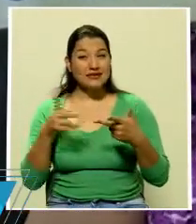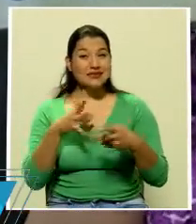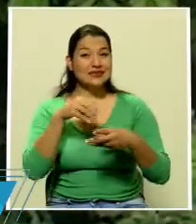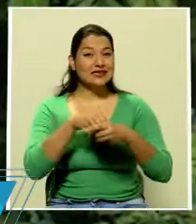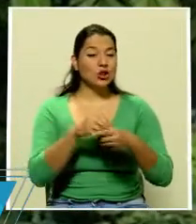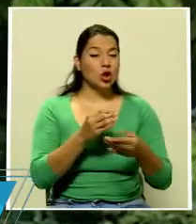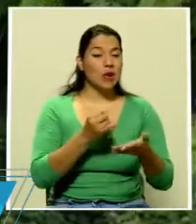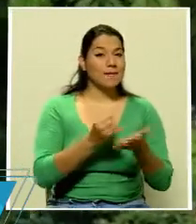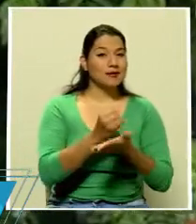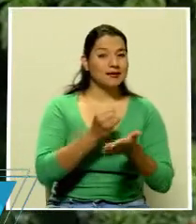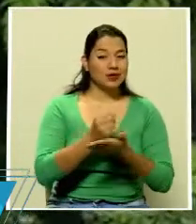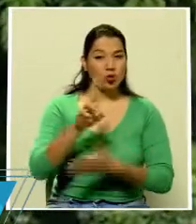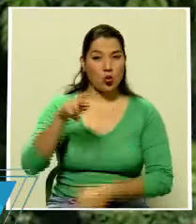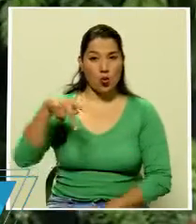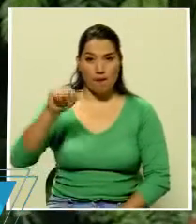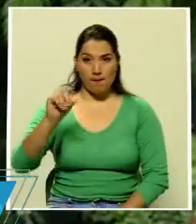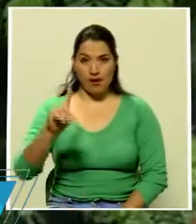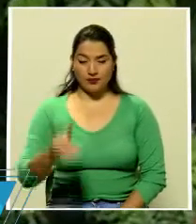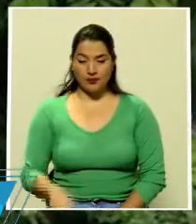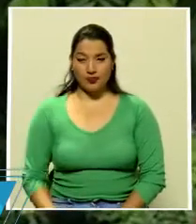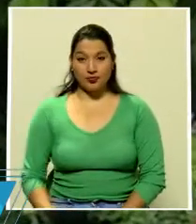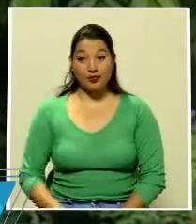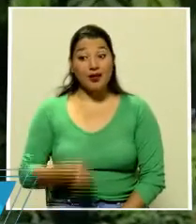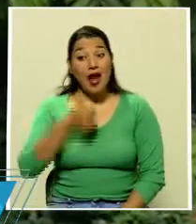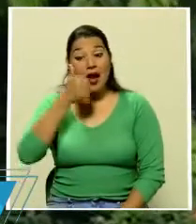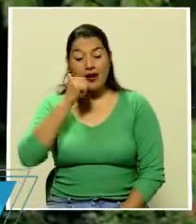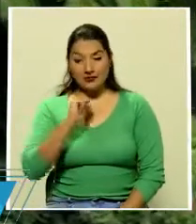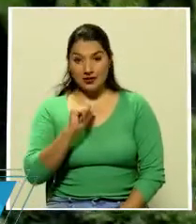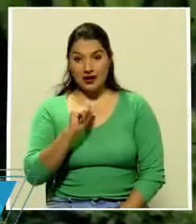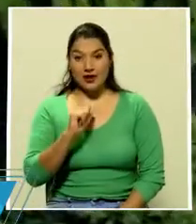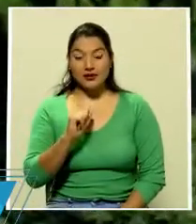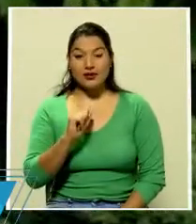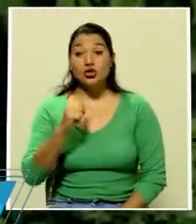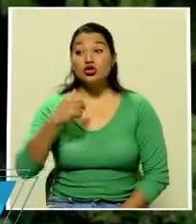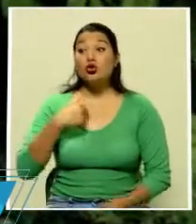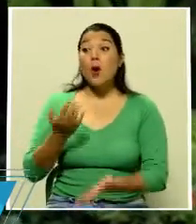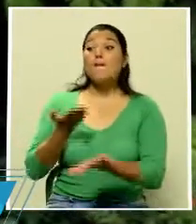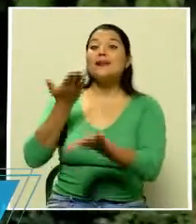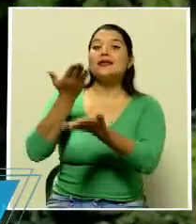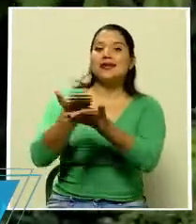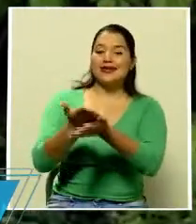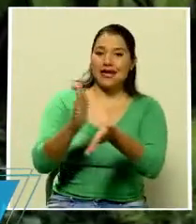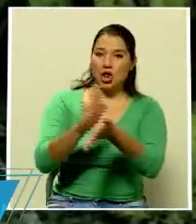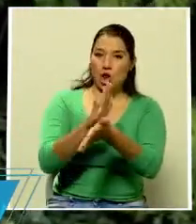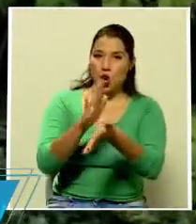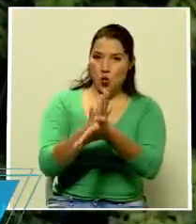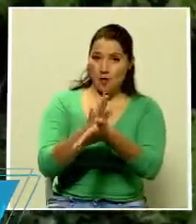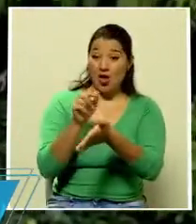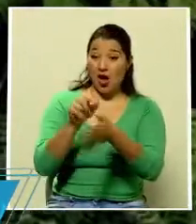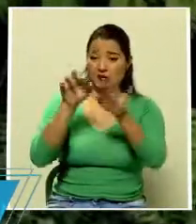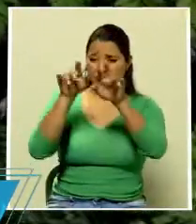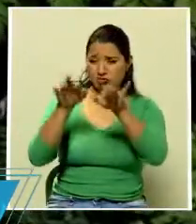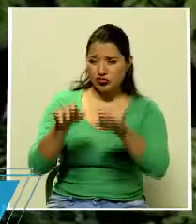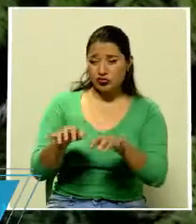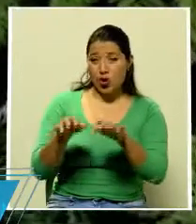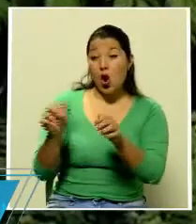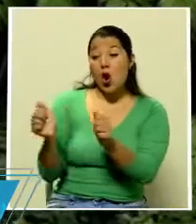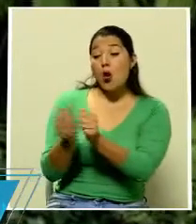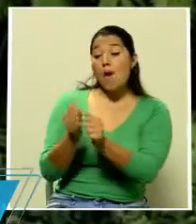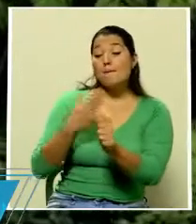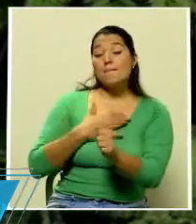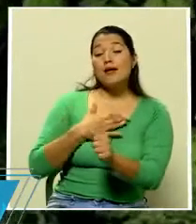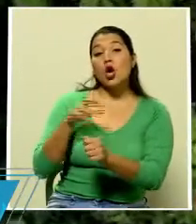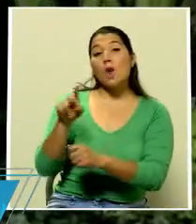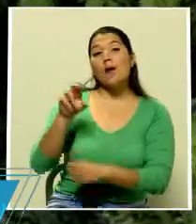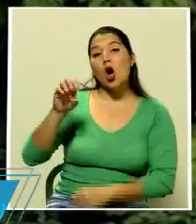UPAT. El día de ayer presenté un informe de minoría junto con mi compañero Otto Roberto